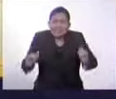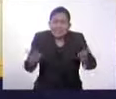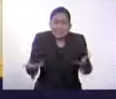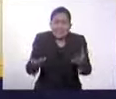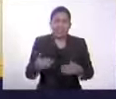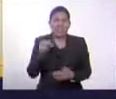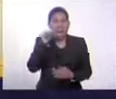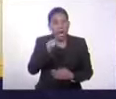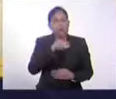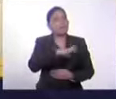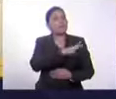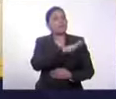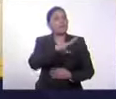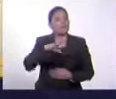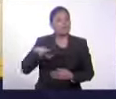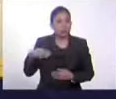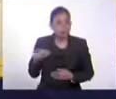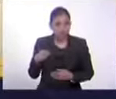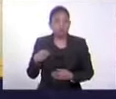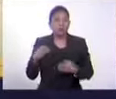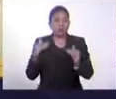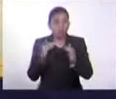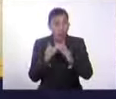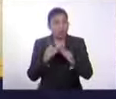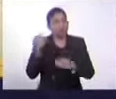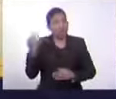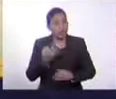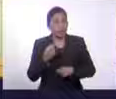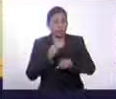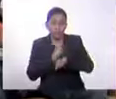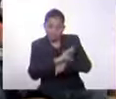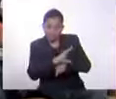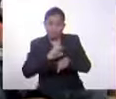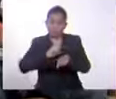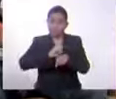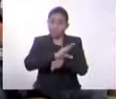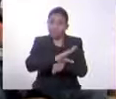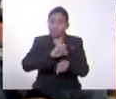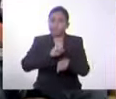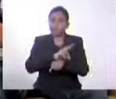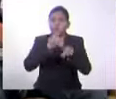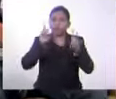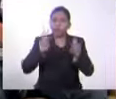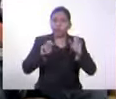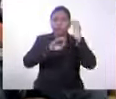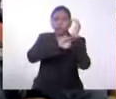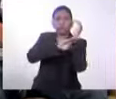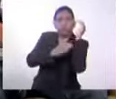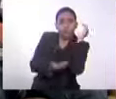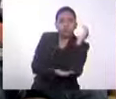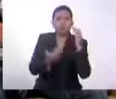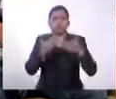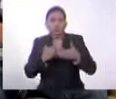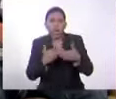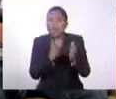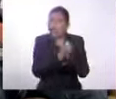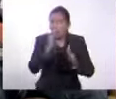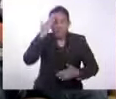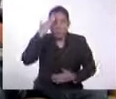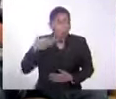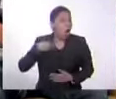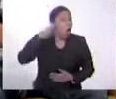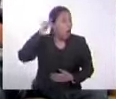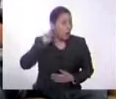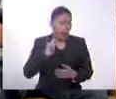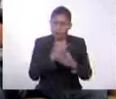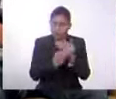la familia también podría orientar sexualmente a todos y a todas, porque estamos hablando de orientar